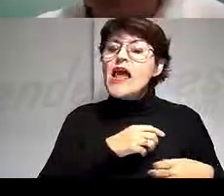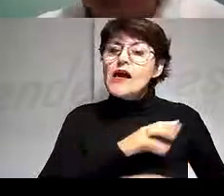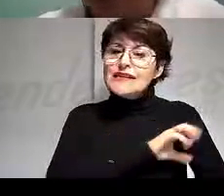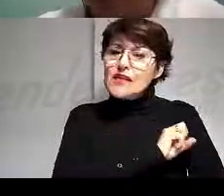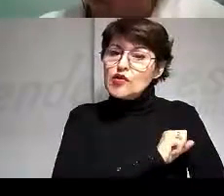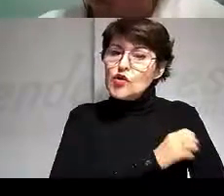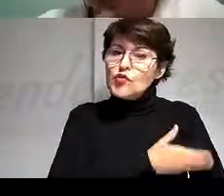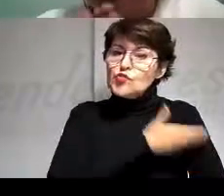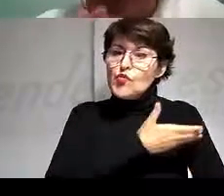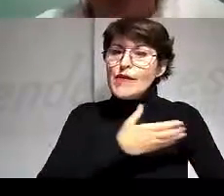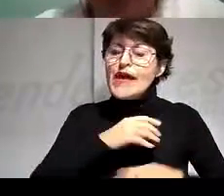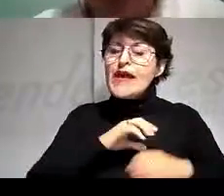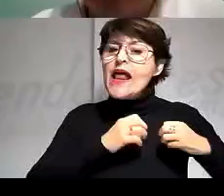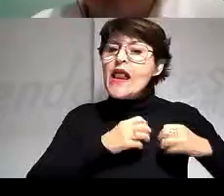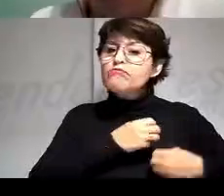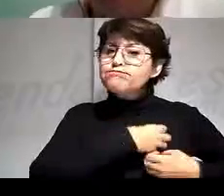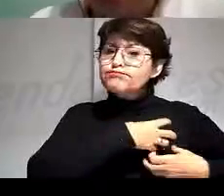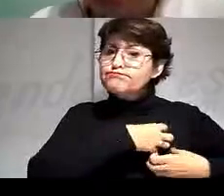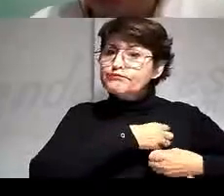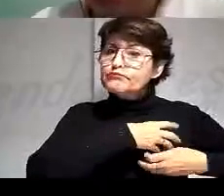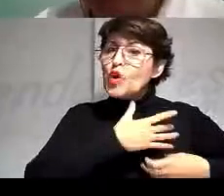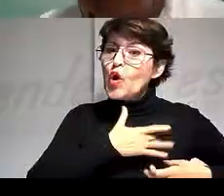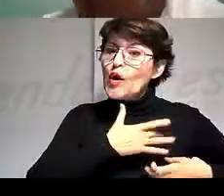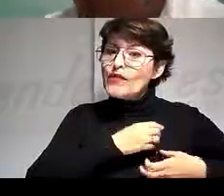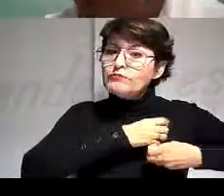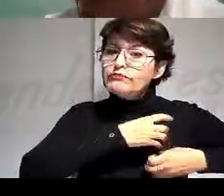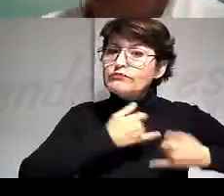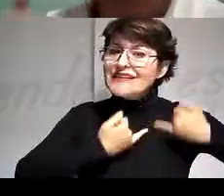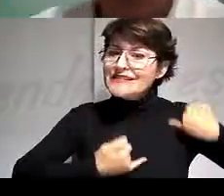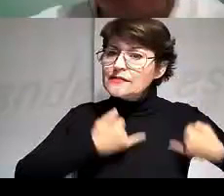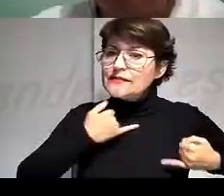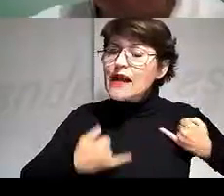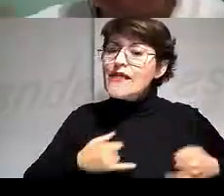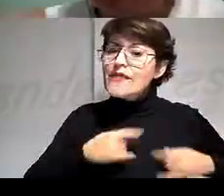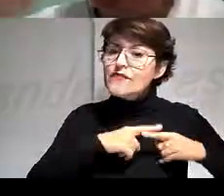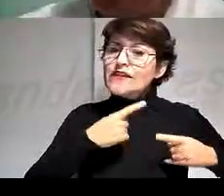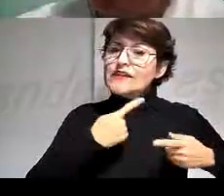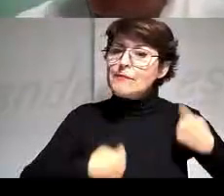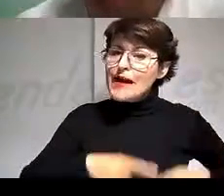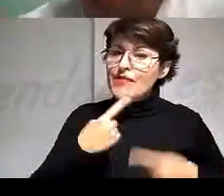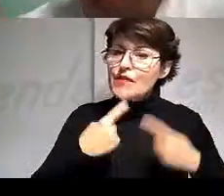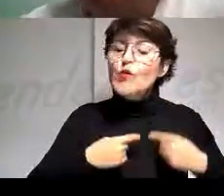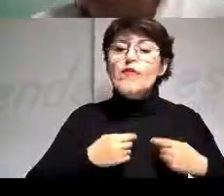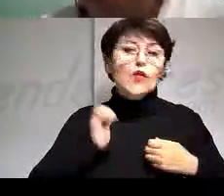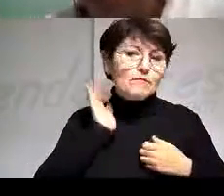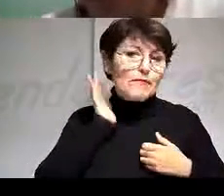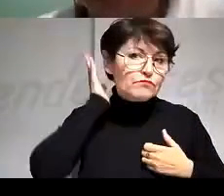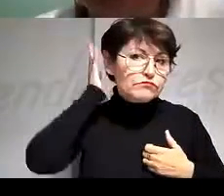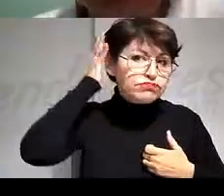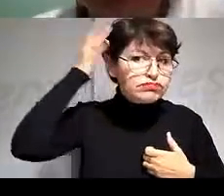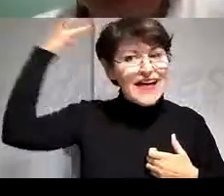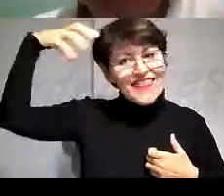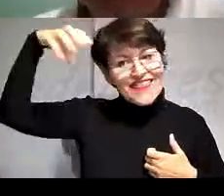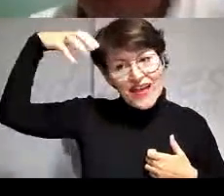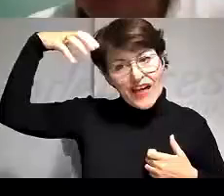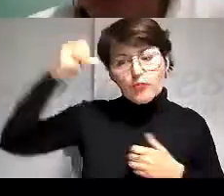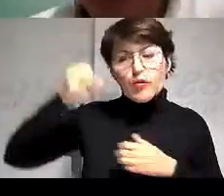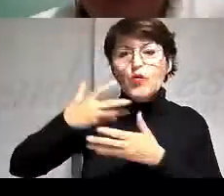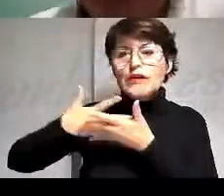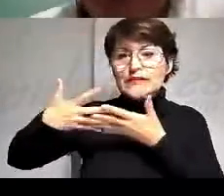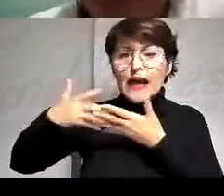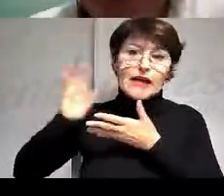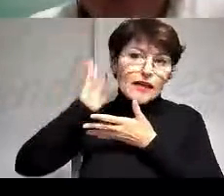se contraen las arterias para asegurar que llegue sangre, no solo al músculo, sino también al cerebro, que se considera como el órgano noble